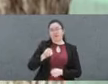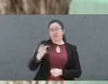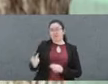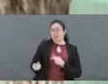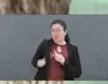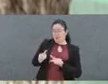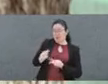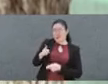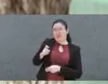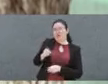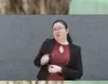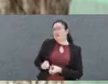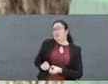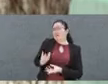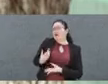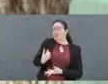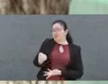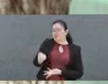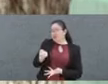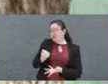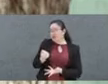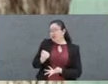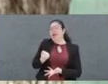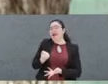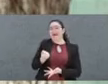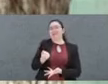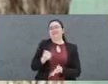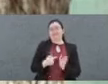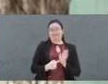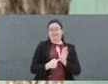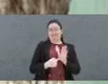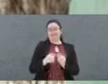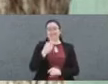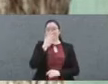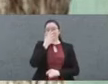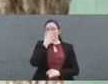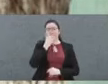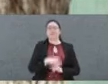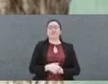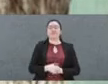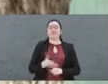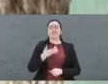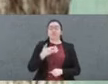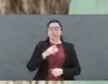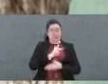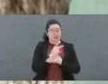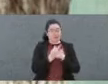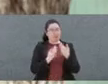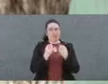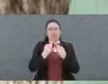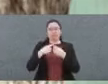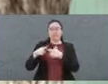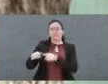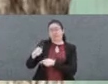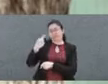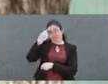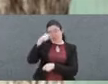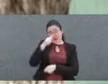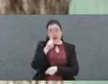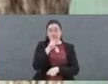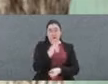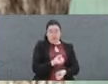Iztacalco? Entonces, les informo. Hay varios programas que tenemos para mejorar el abasto